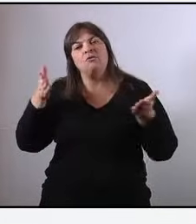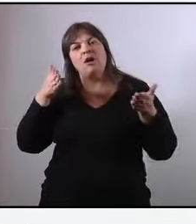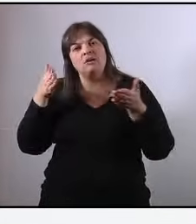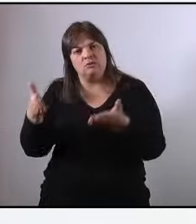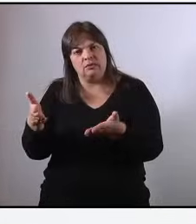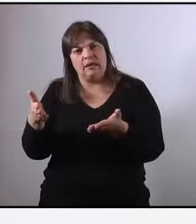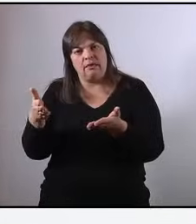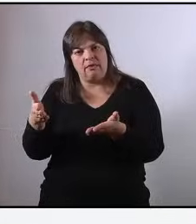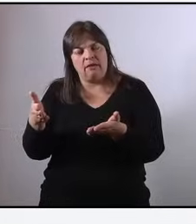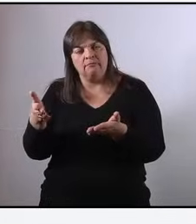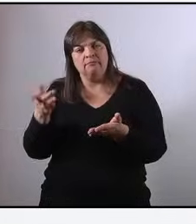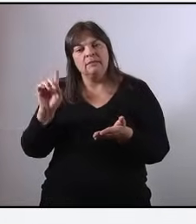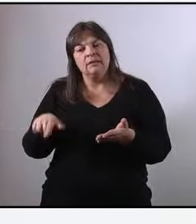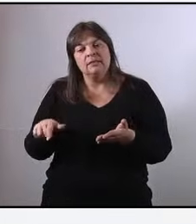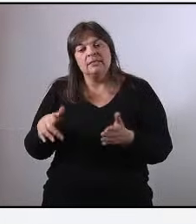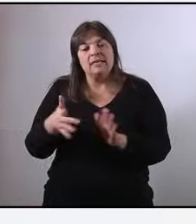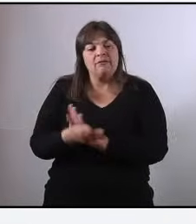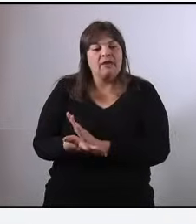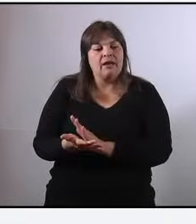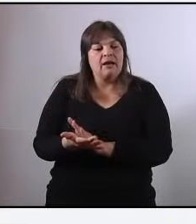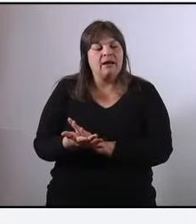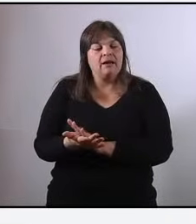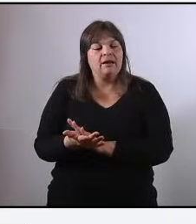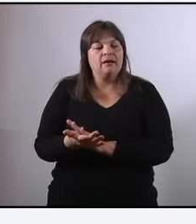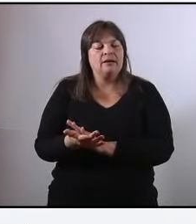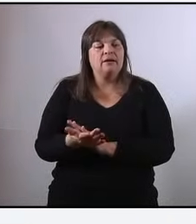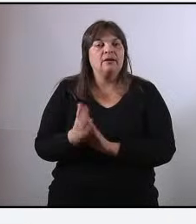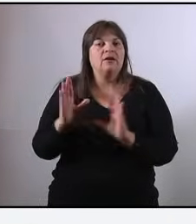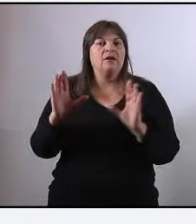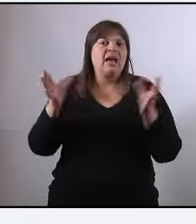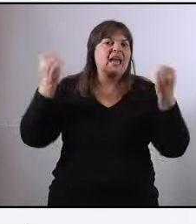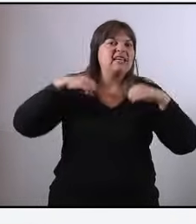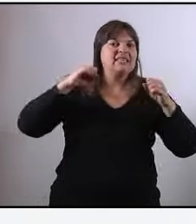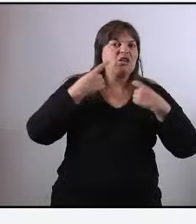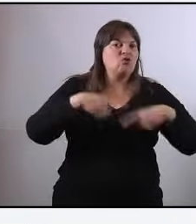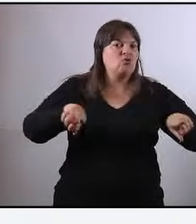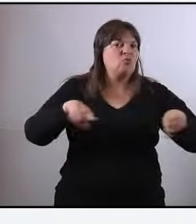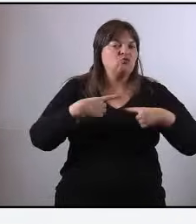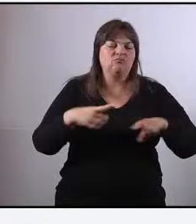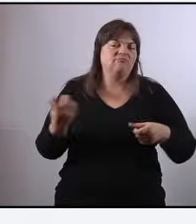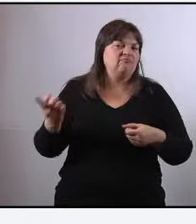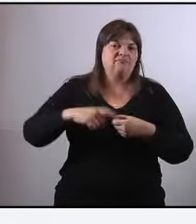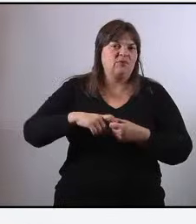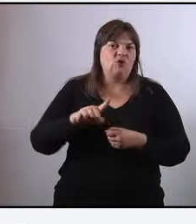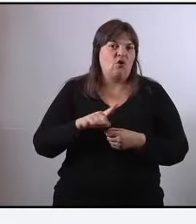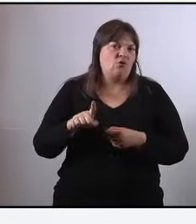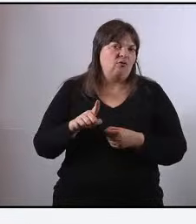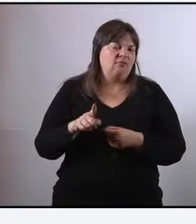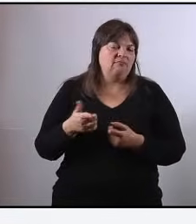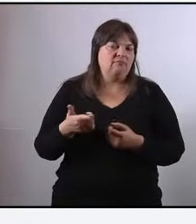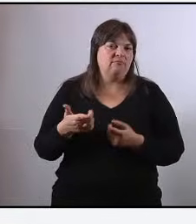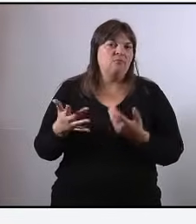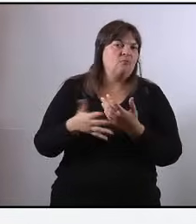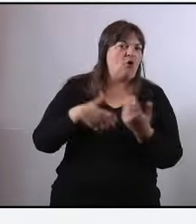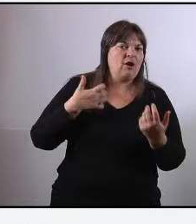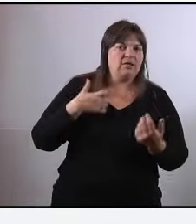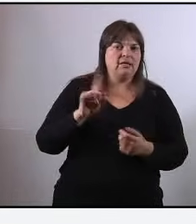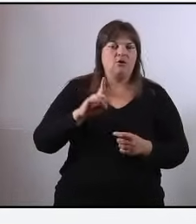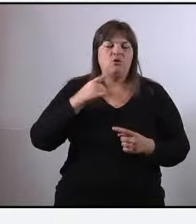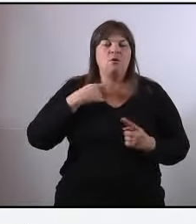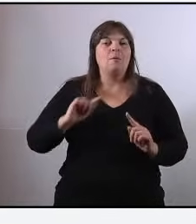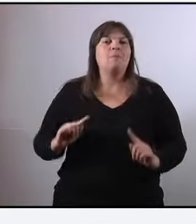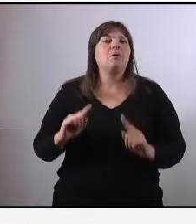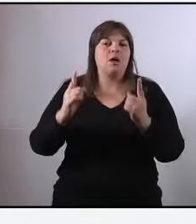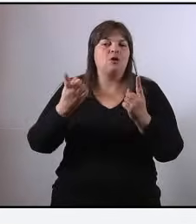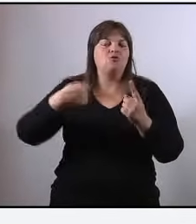sanitaria y no va a interferir en ningún caso con esos ensayos de la orquesta. Nosotros desde un primer momento hemos comunicado